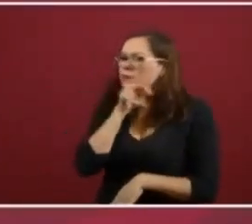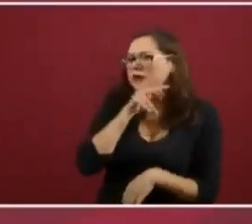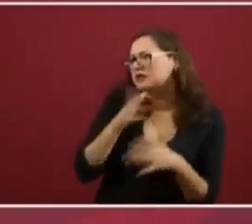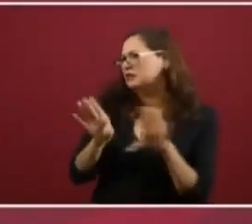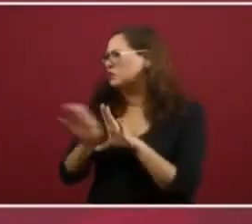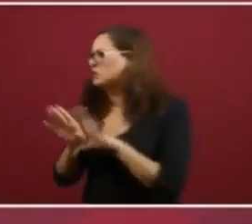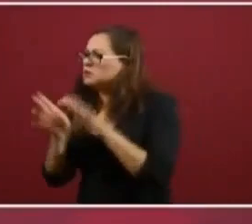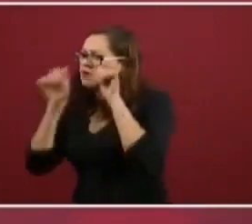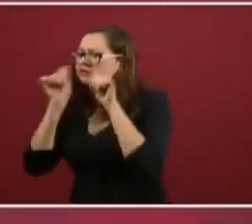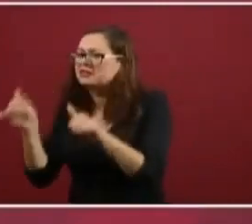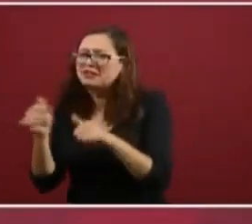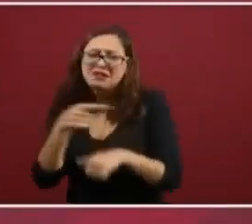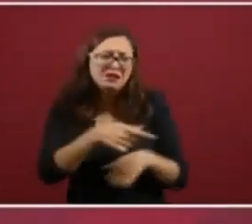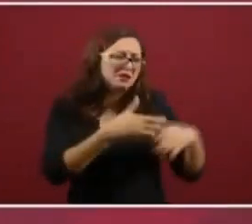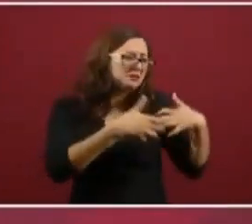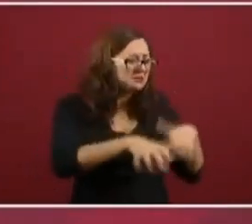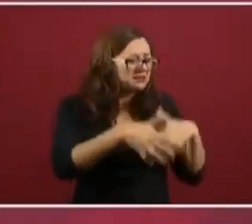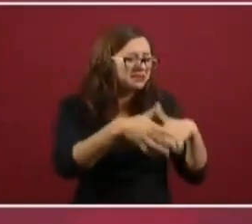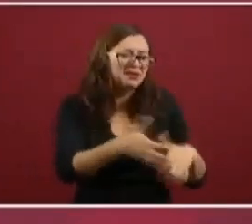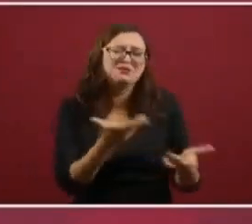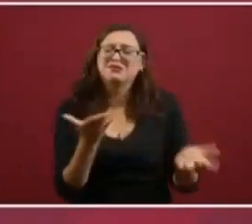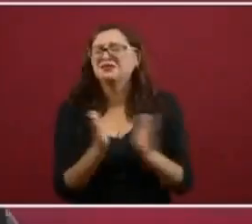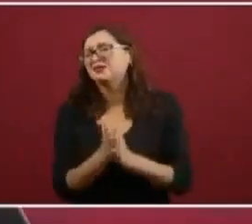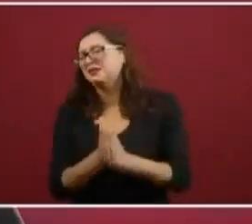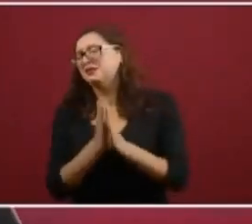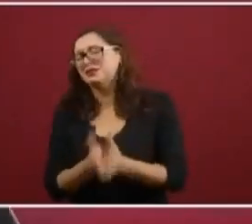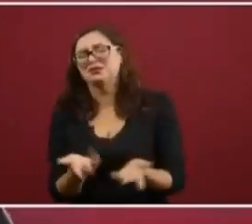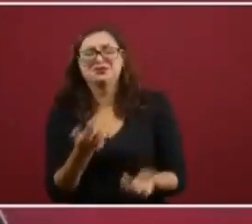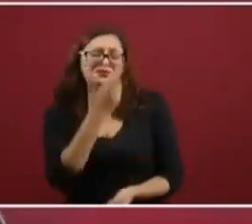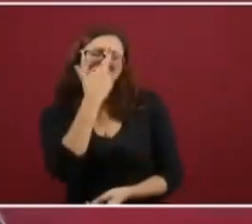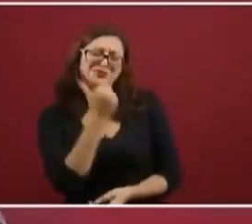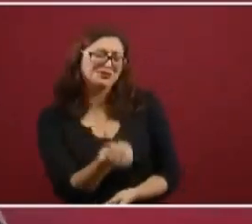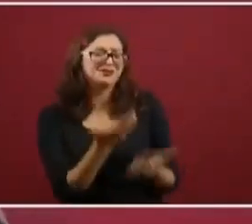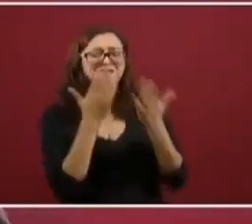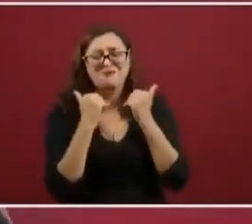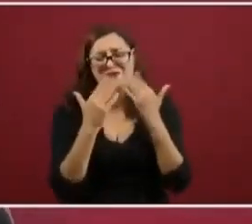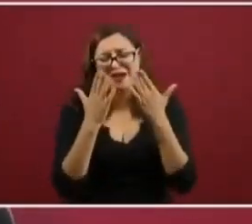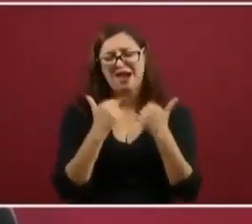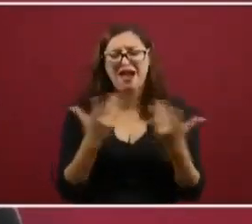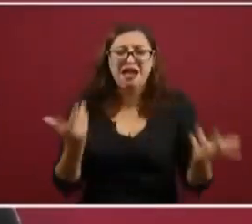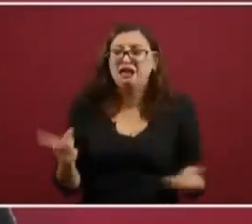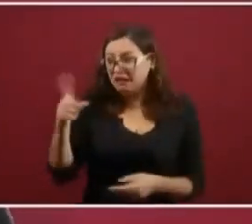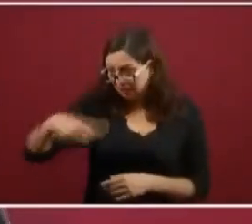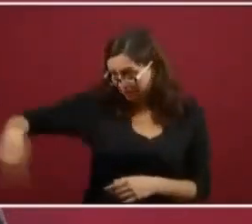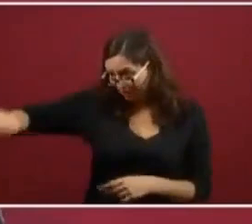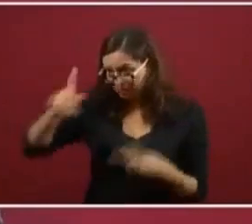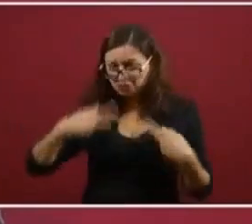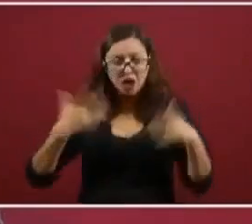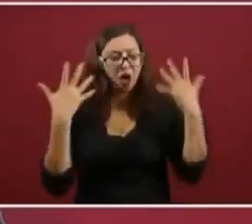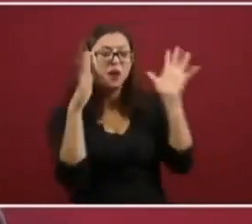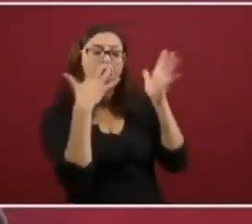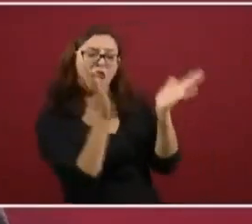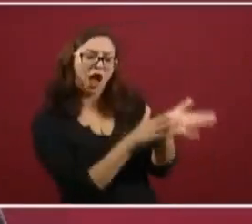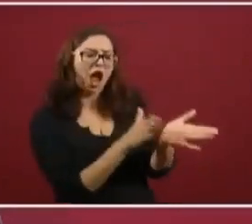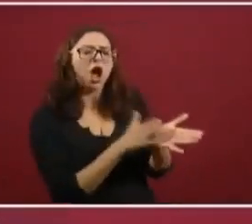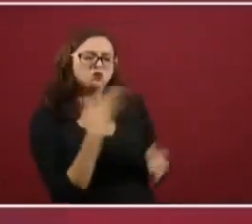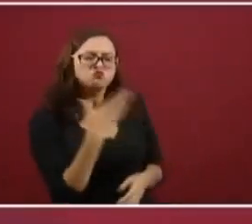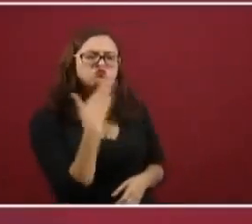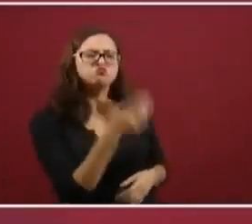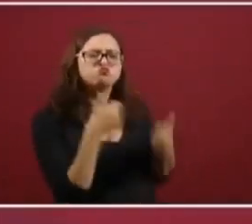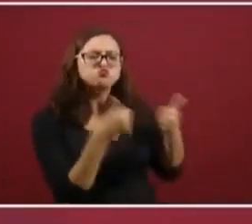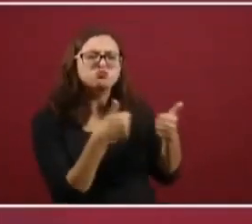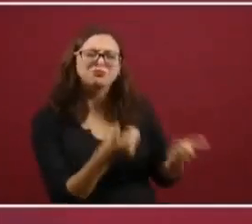esto Si no tienen razón ni modo que la gente les vaya a aplaudir y los vaya a